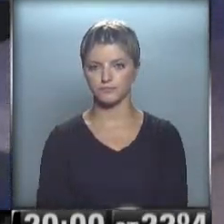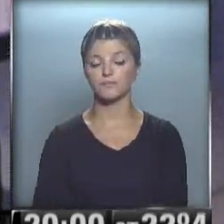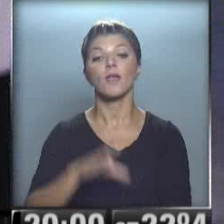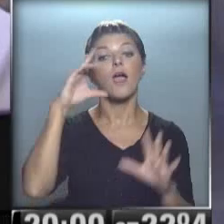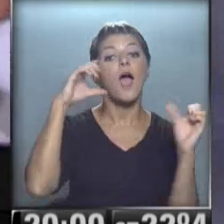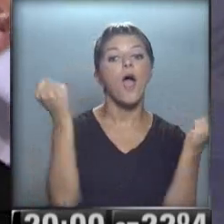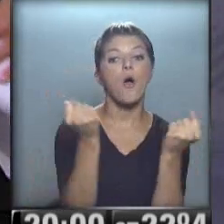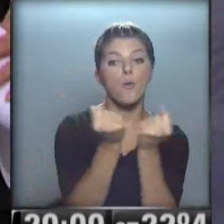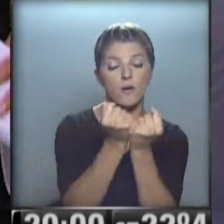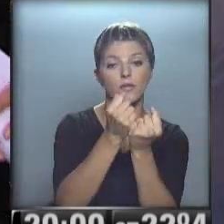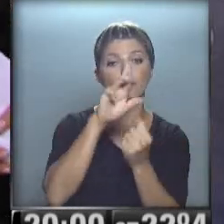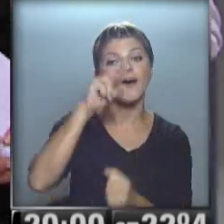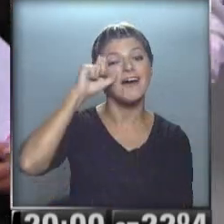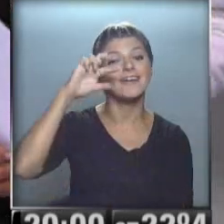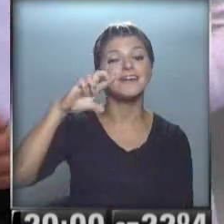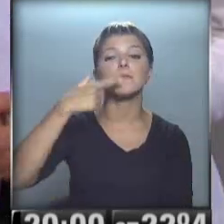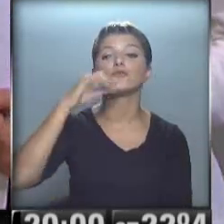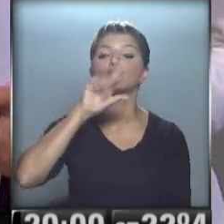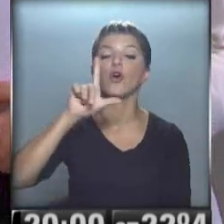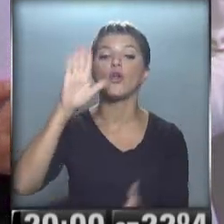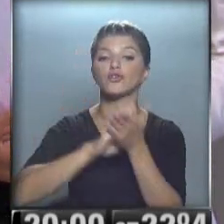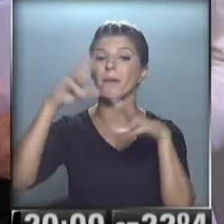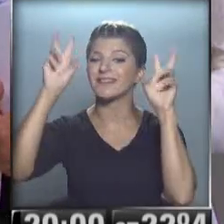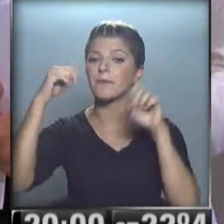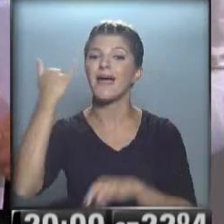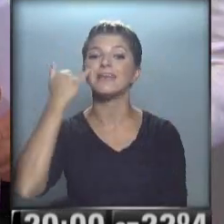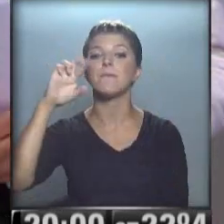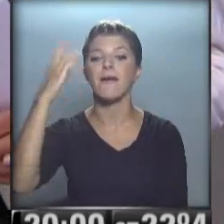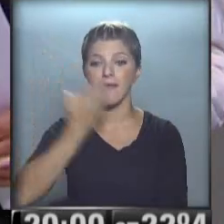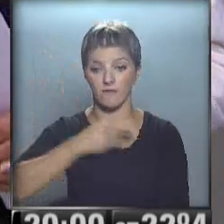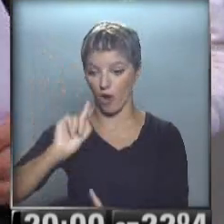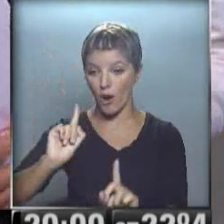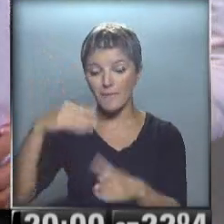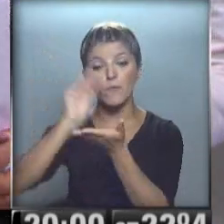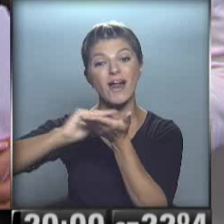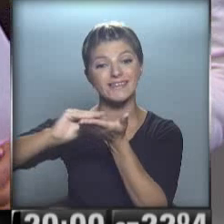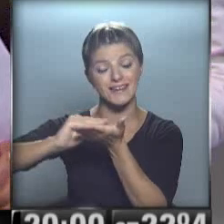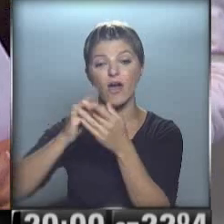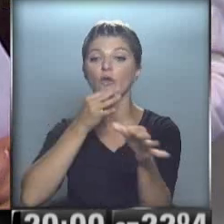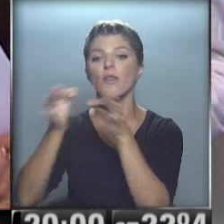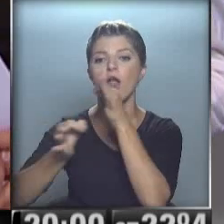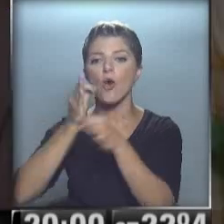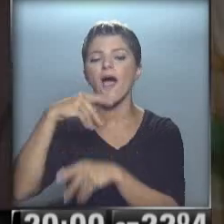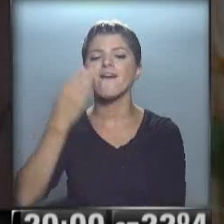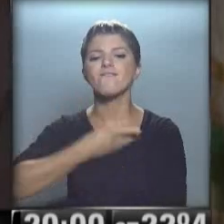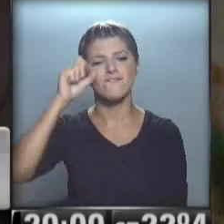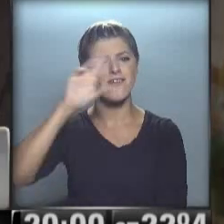Acuerdo con Repsol por YPF, este es el tema de debate en el Senado de la Nación. Allí está Fernando Alonso. Fer, te